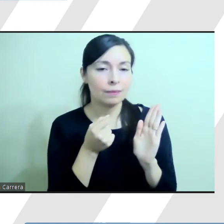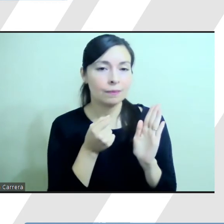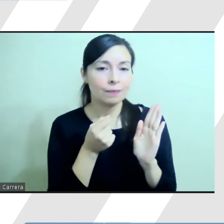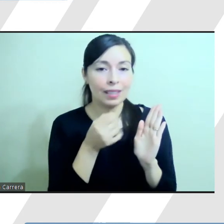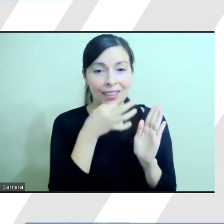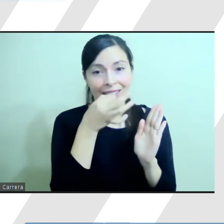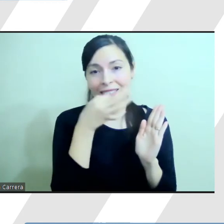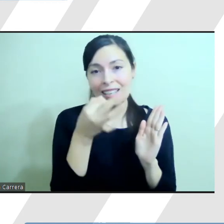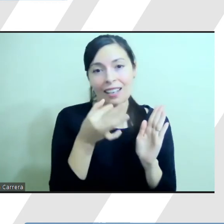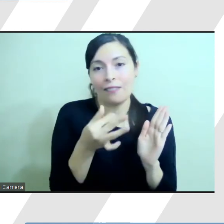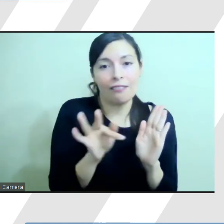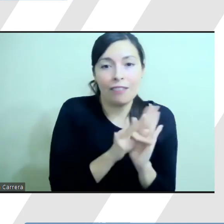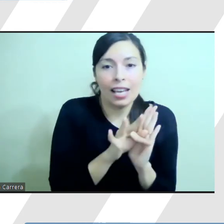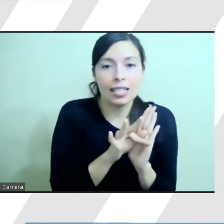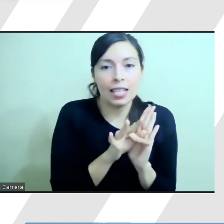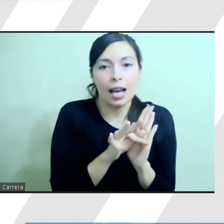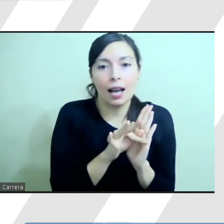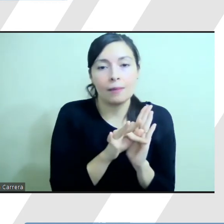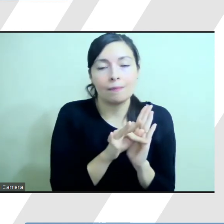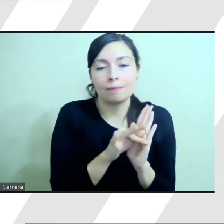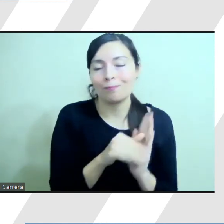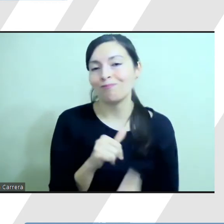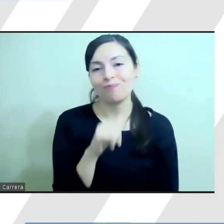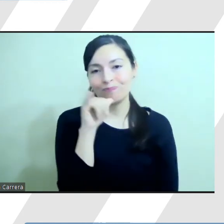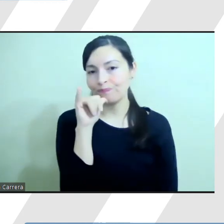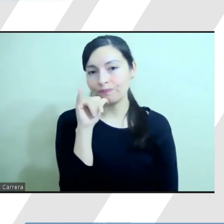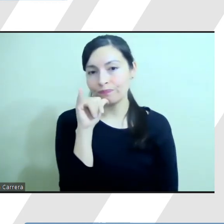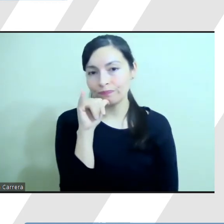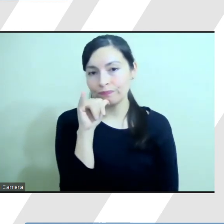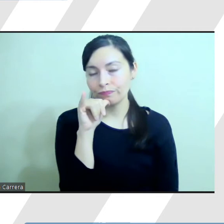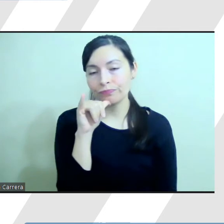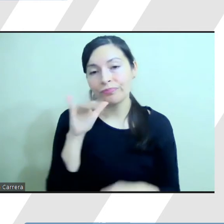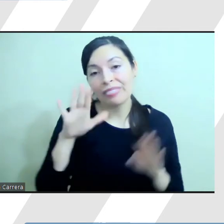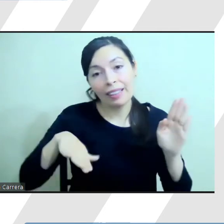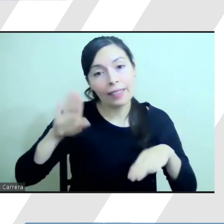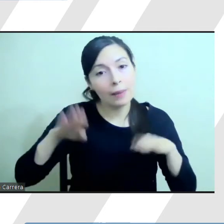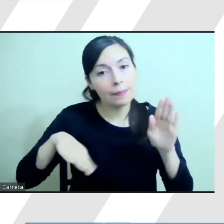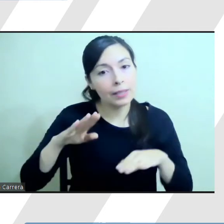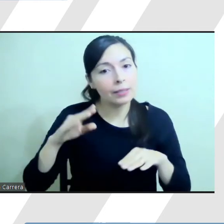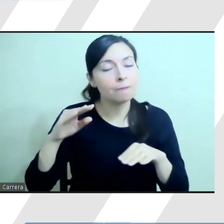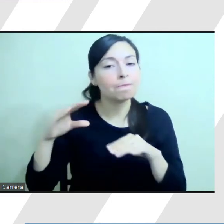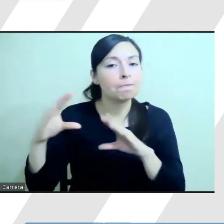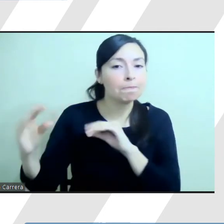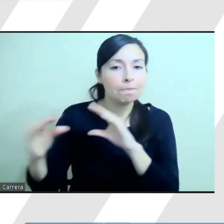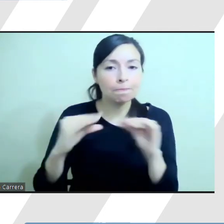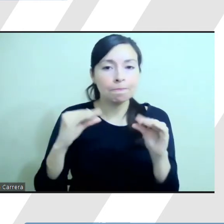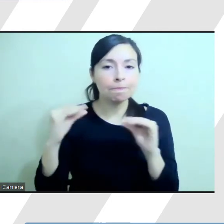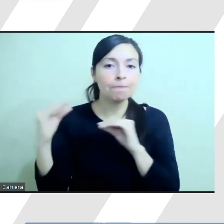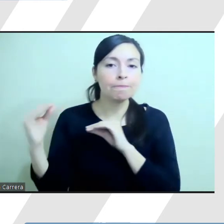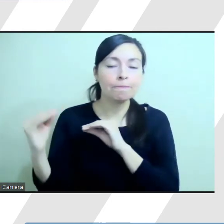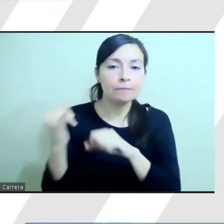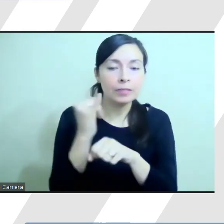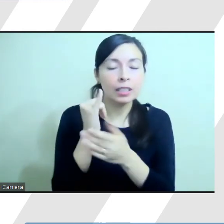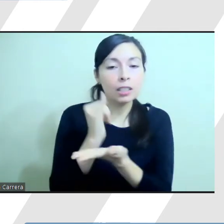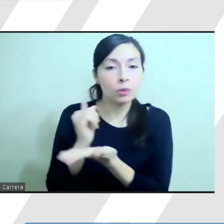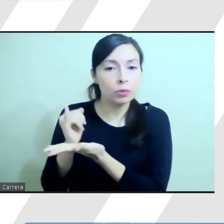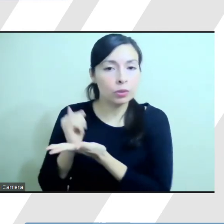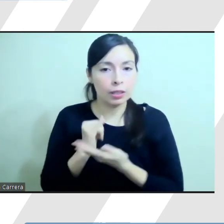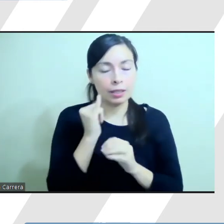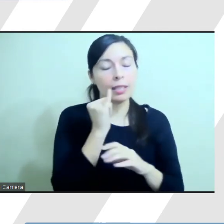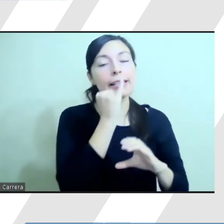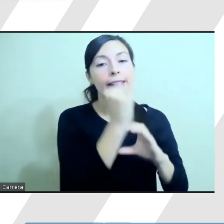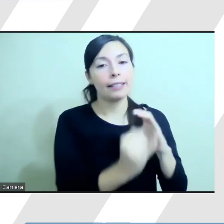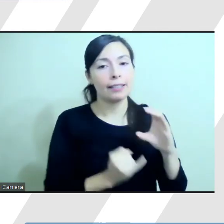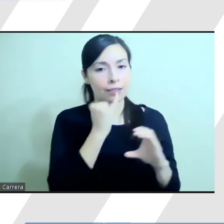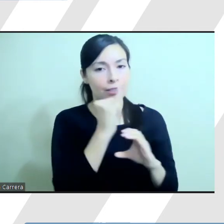decirte una fecha porque no lo sé. Depende mucho de las conversaciones con organismos internacionales que son quienes nos van a dar